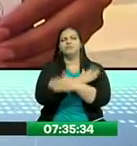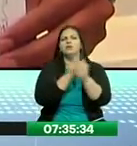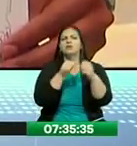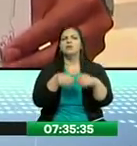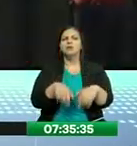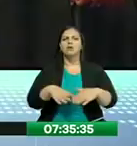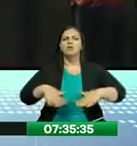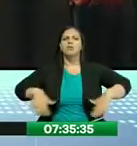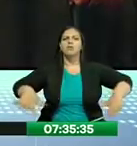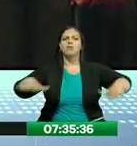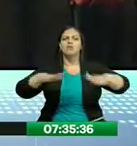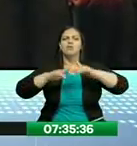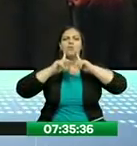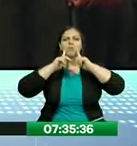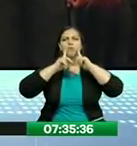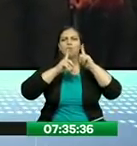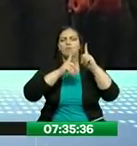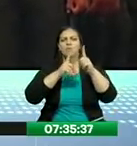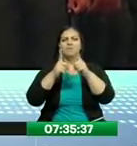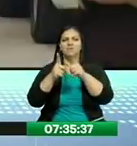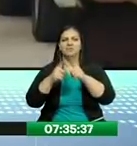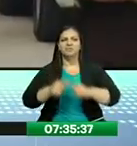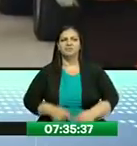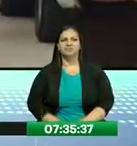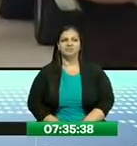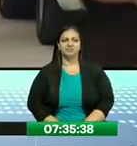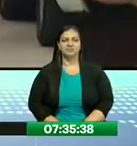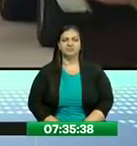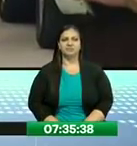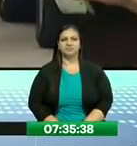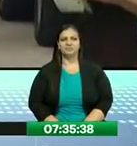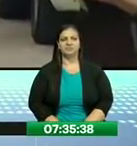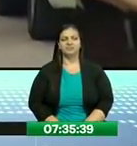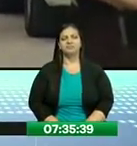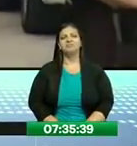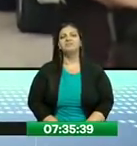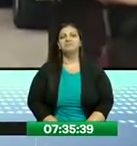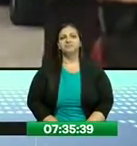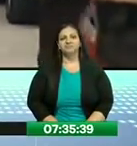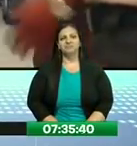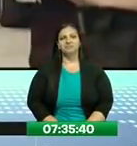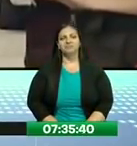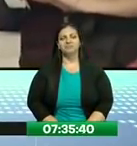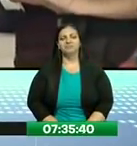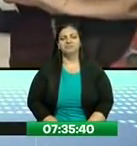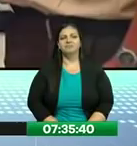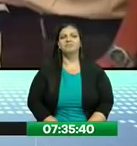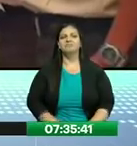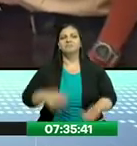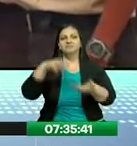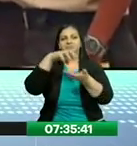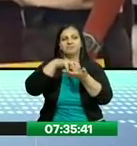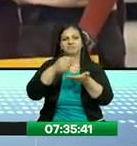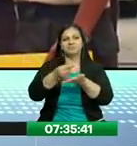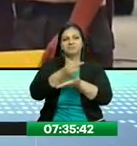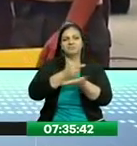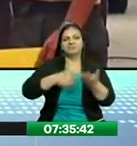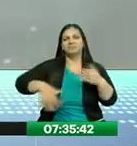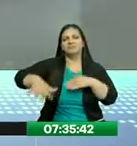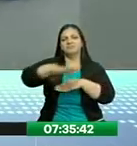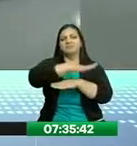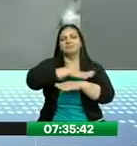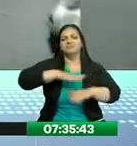la integridad y la seguridad de quienes habitamos en esta hermosa provincia, nuestra querida provincia del